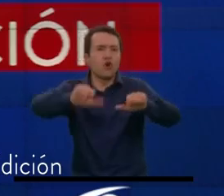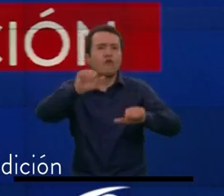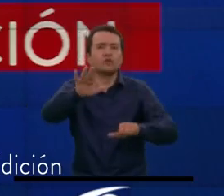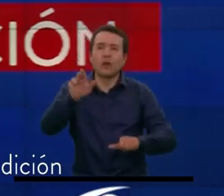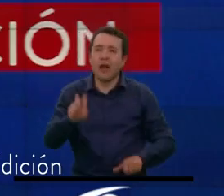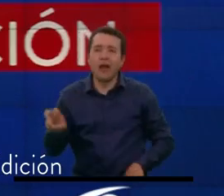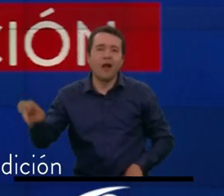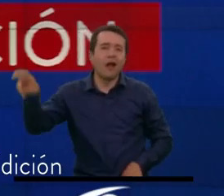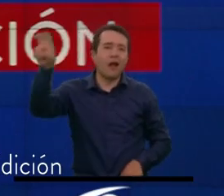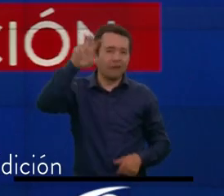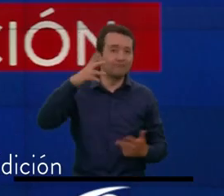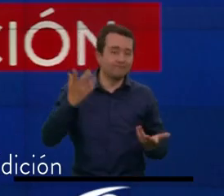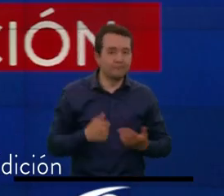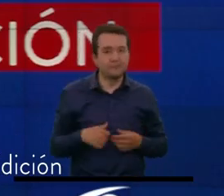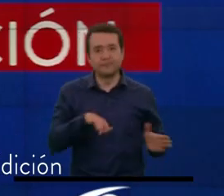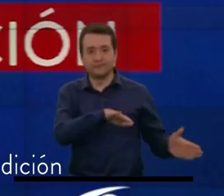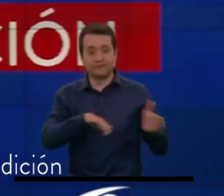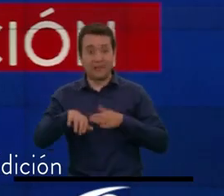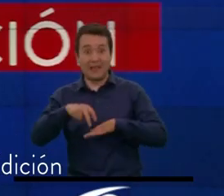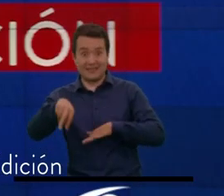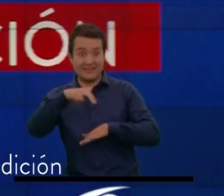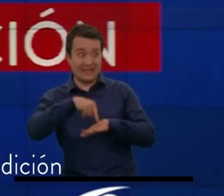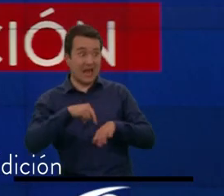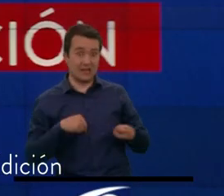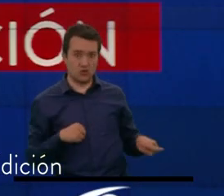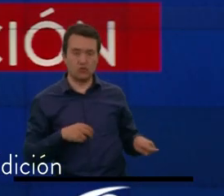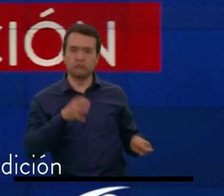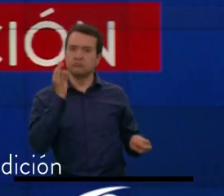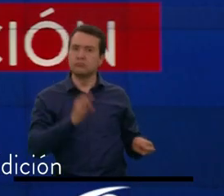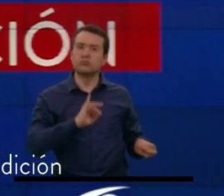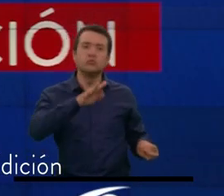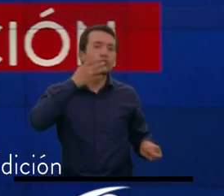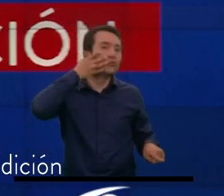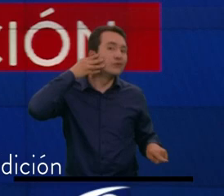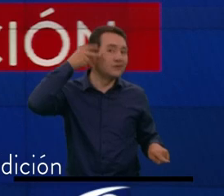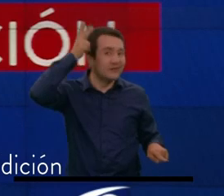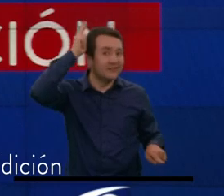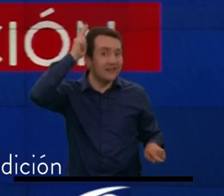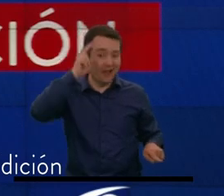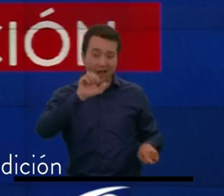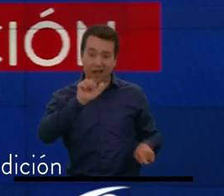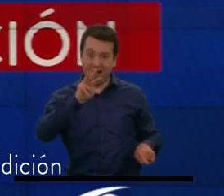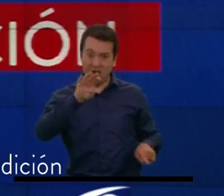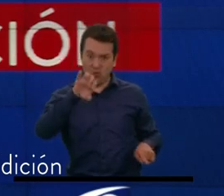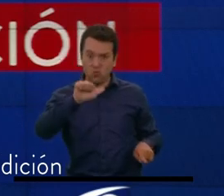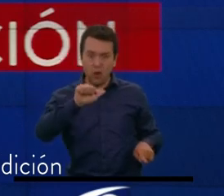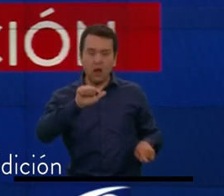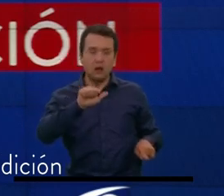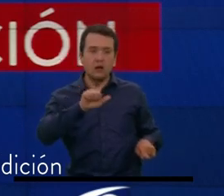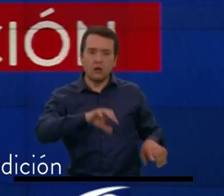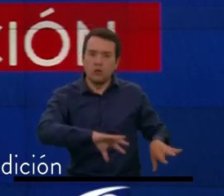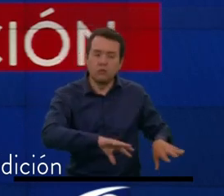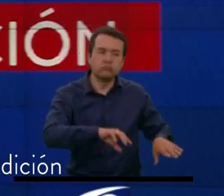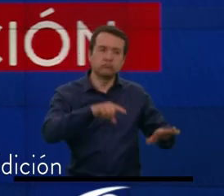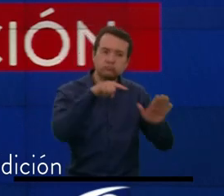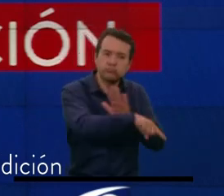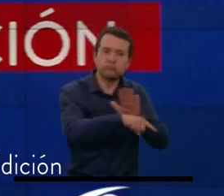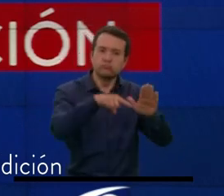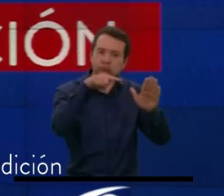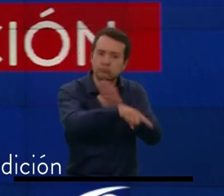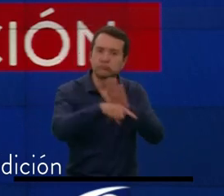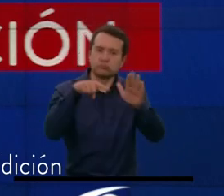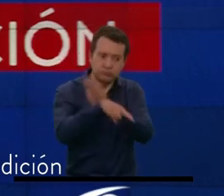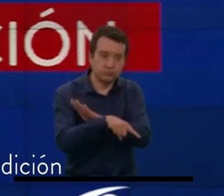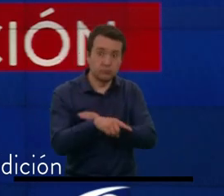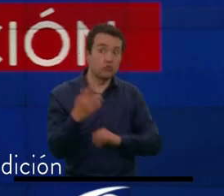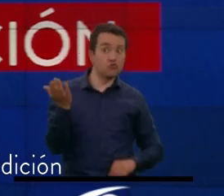En Nariño continúa el asesinato sistemático de miembros de la comunidad indígena Awá. En las últimas horas, 5 de sus integrantes fueron asesinados.